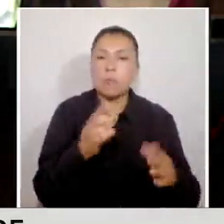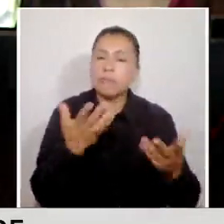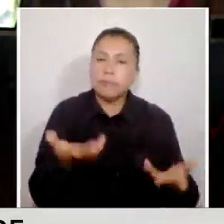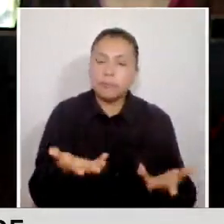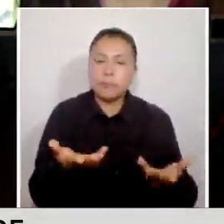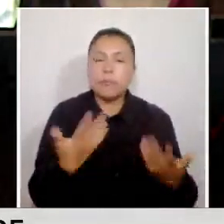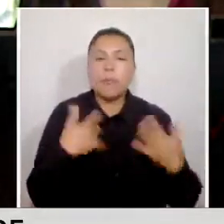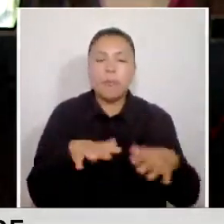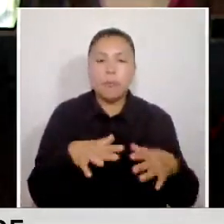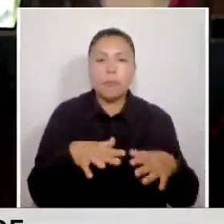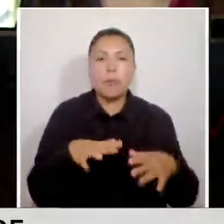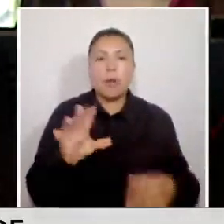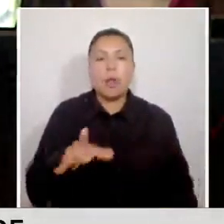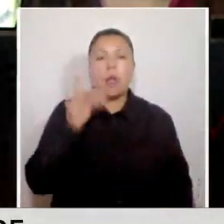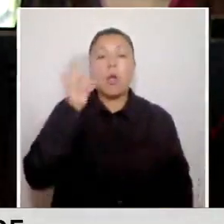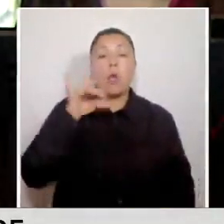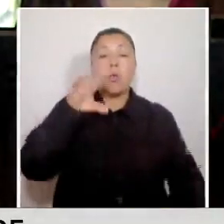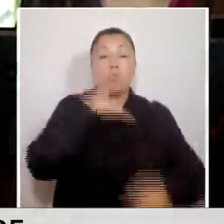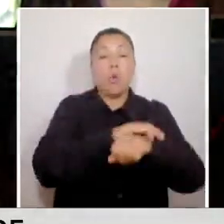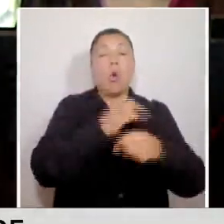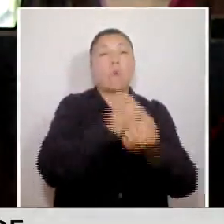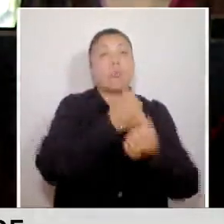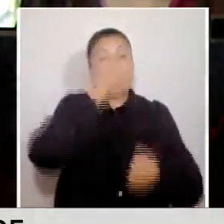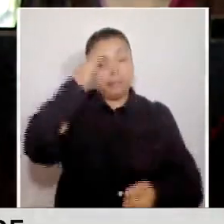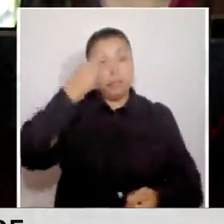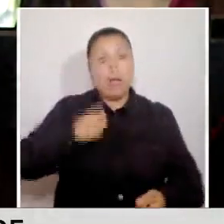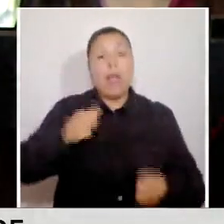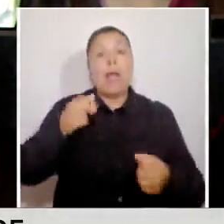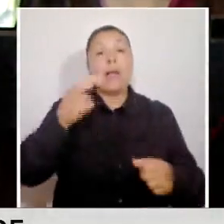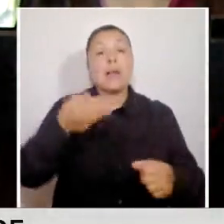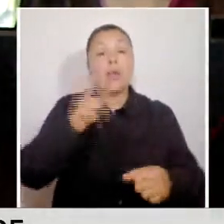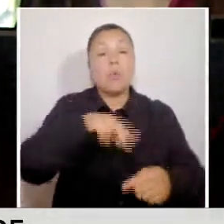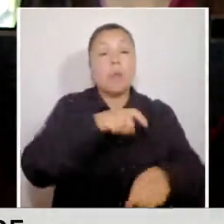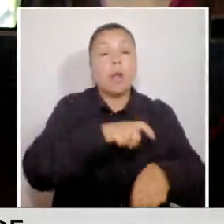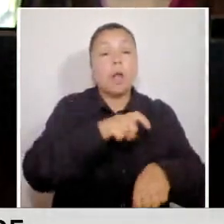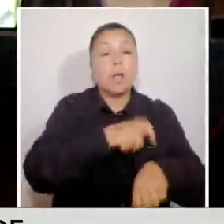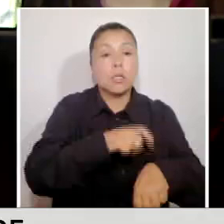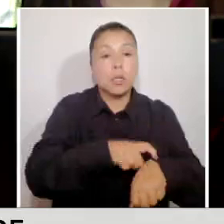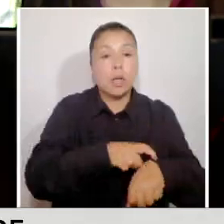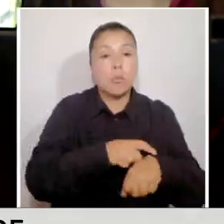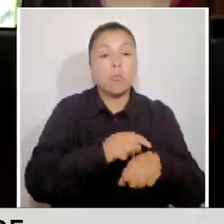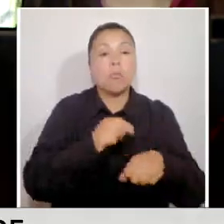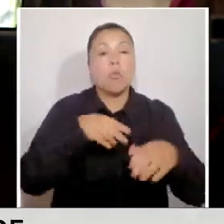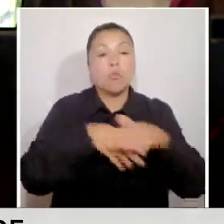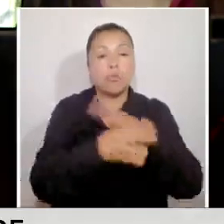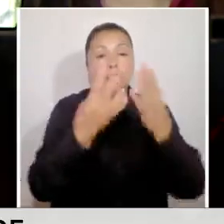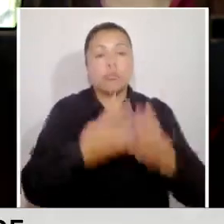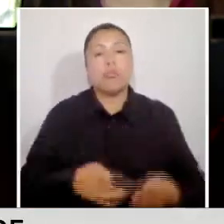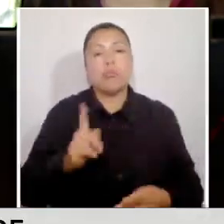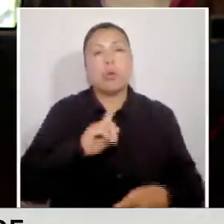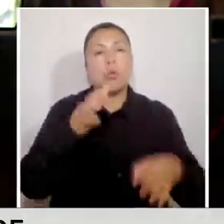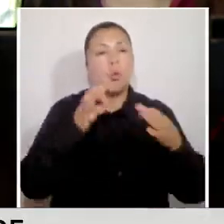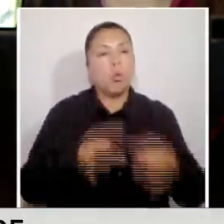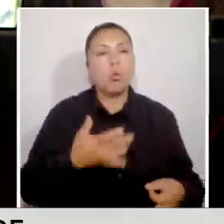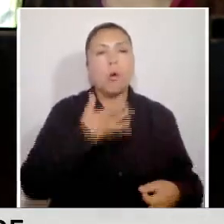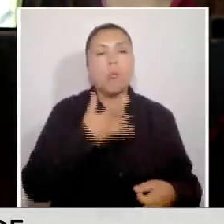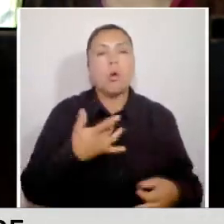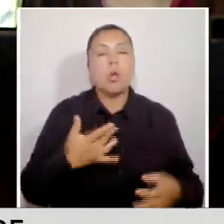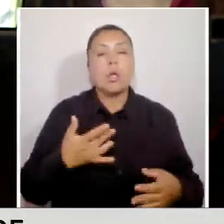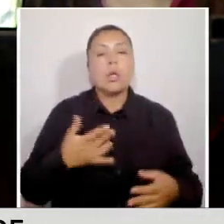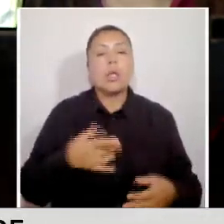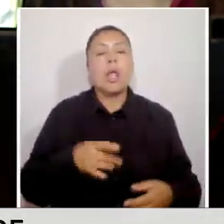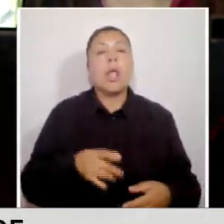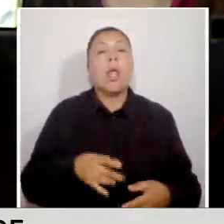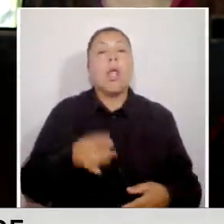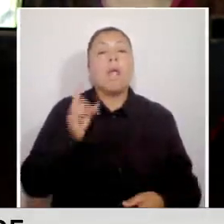o es encontrado por las policías tiene que recuperar ese tiempo perdido la internación provisoria porque es tremendamente injusto que alguien que quebranta la pena